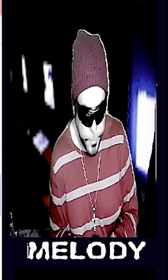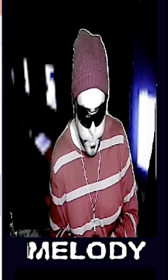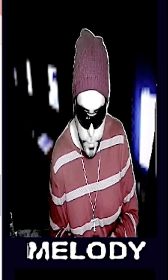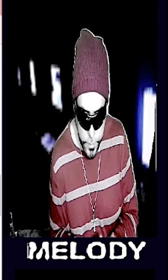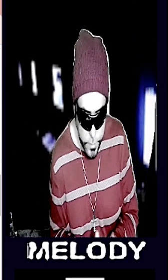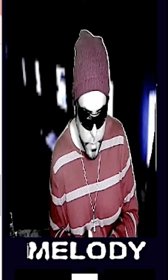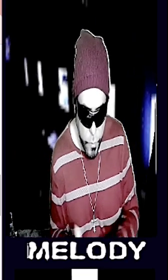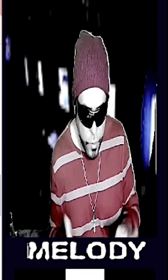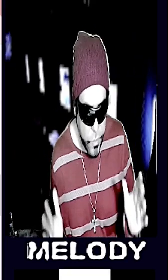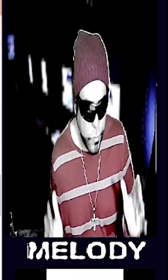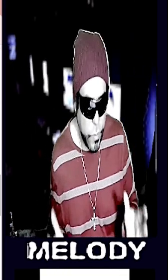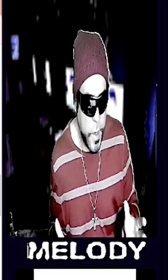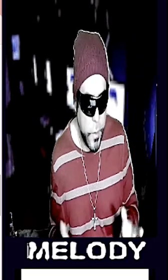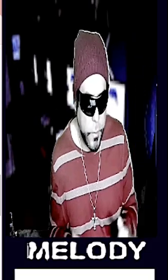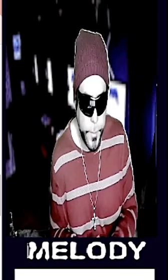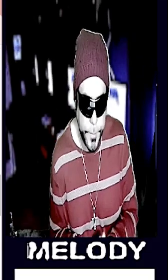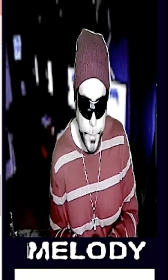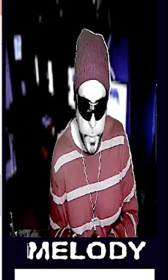verdad